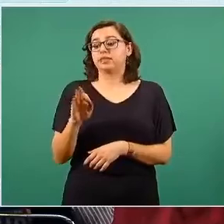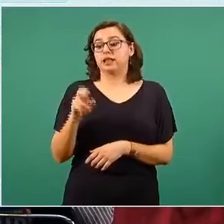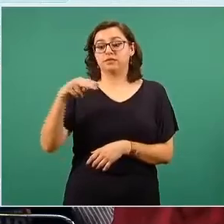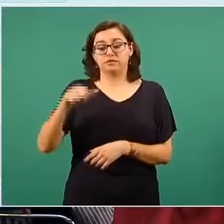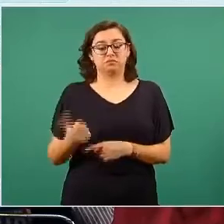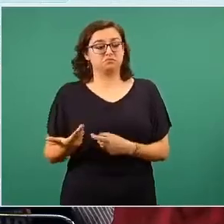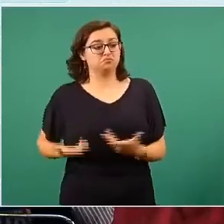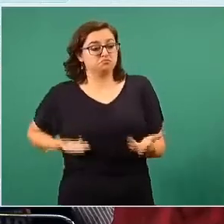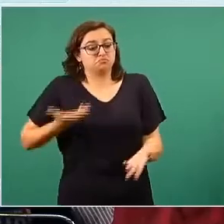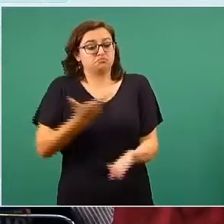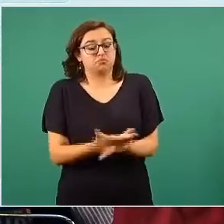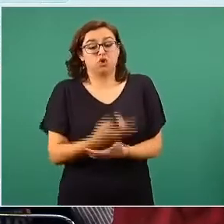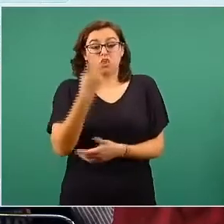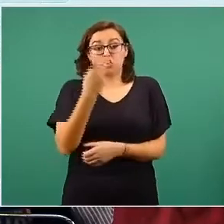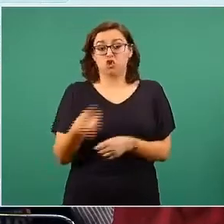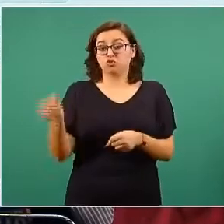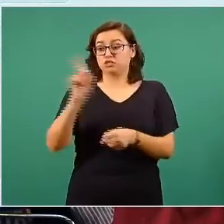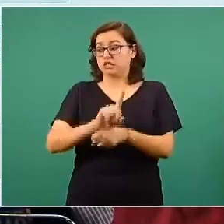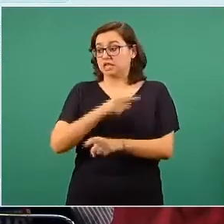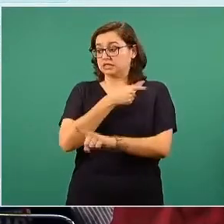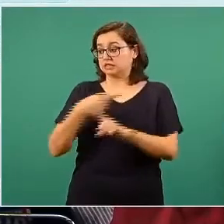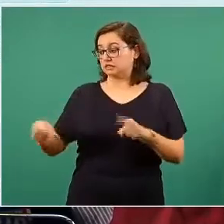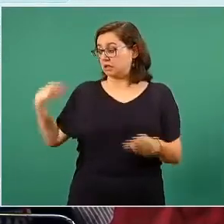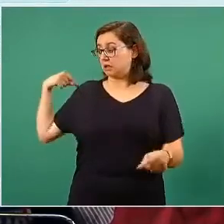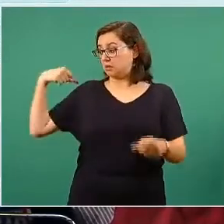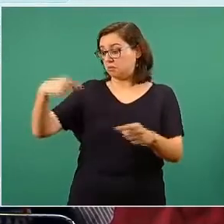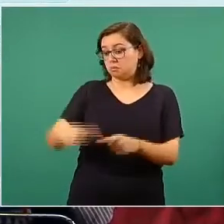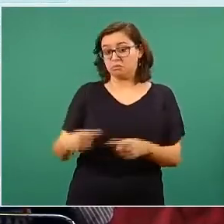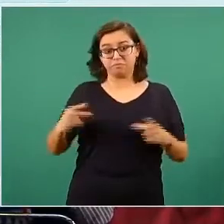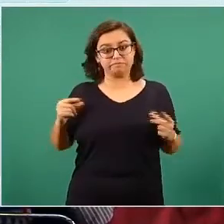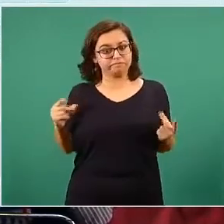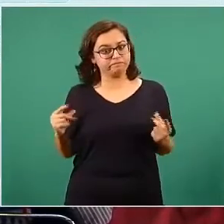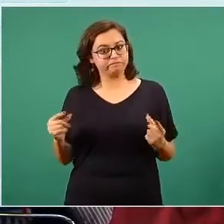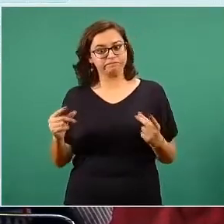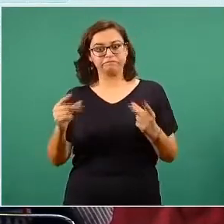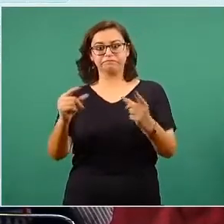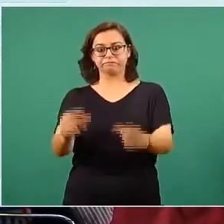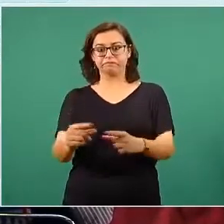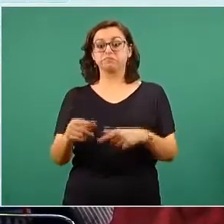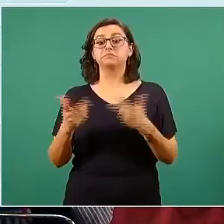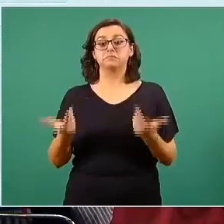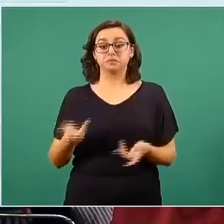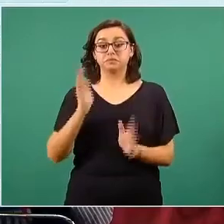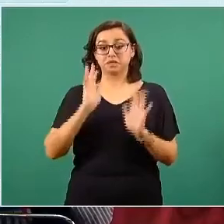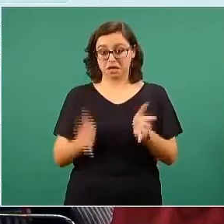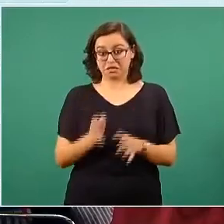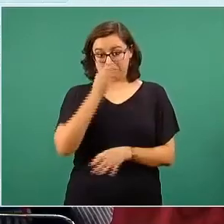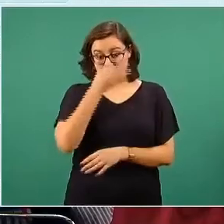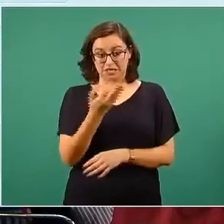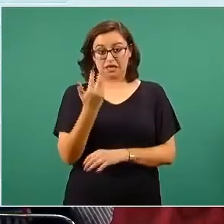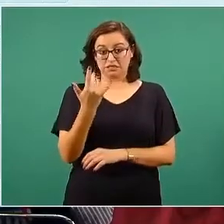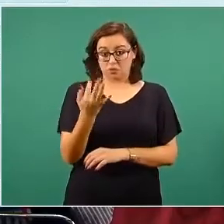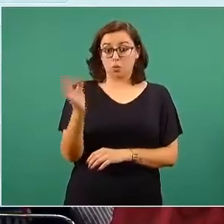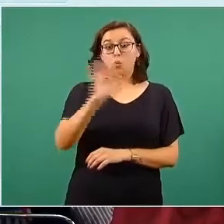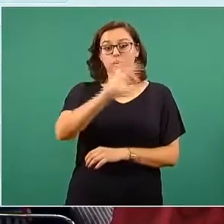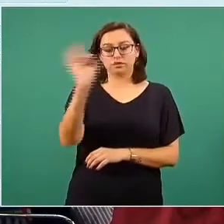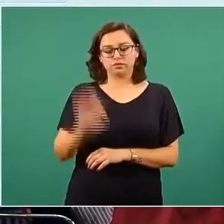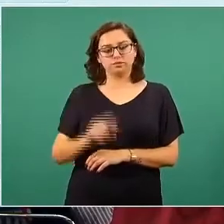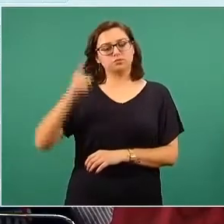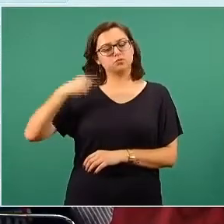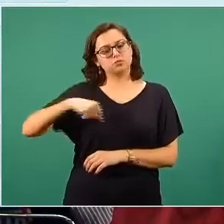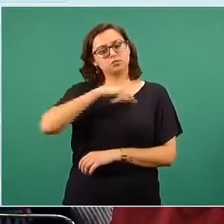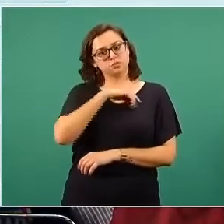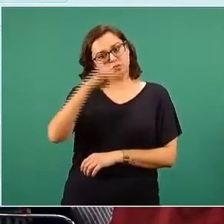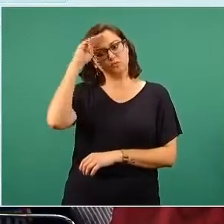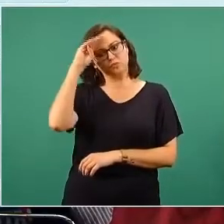días y medio de este programa, y ya estamos en la mayoría cerca del 50%, lo que nos hace pensar